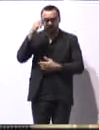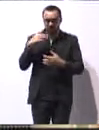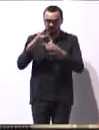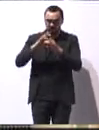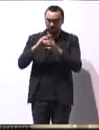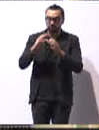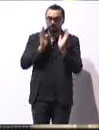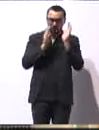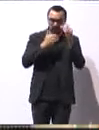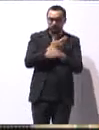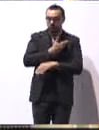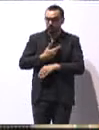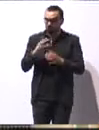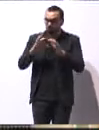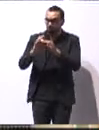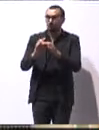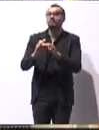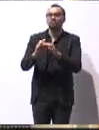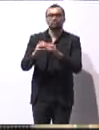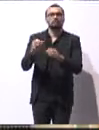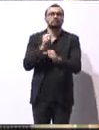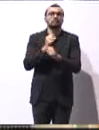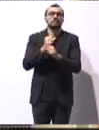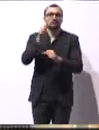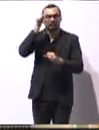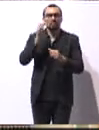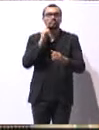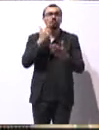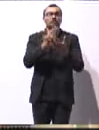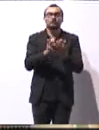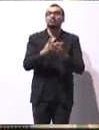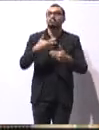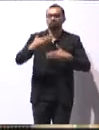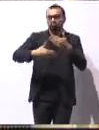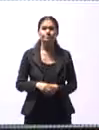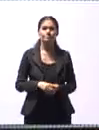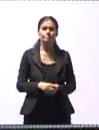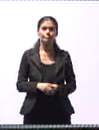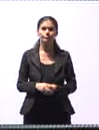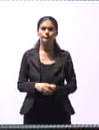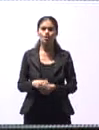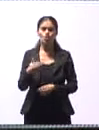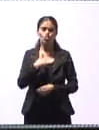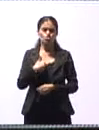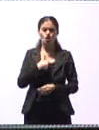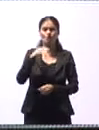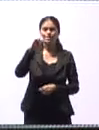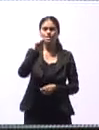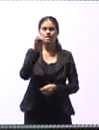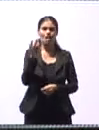matrimonio público-privado realmente estamos demostrando que vamos para adelante. El rol de CAF es muy